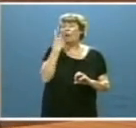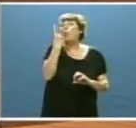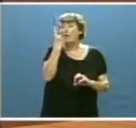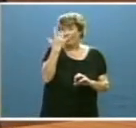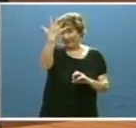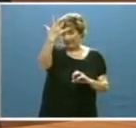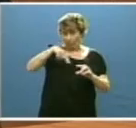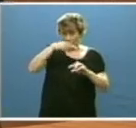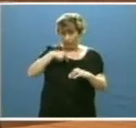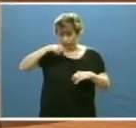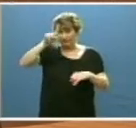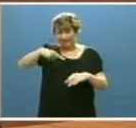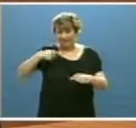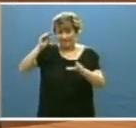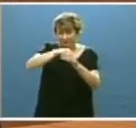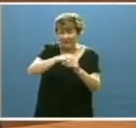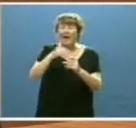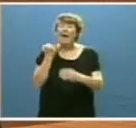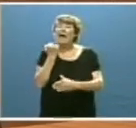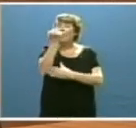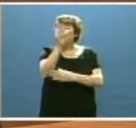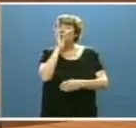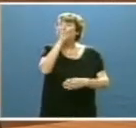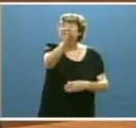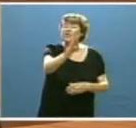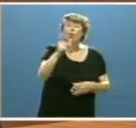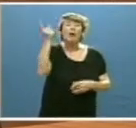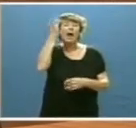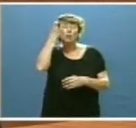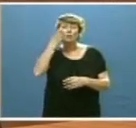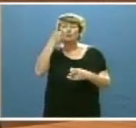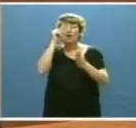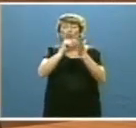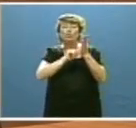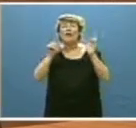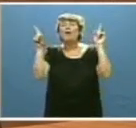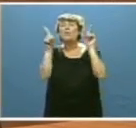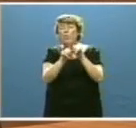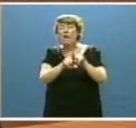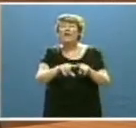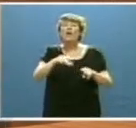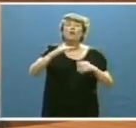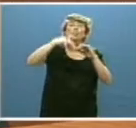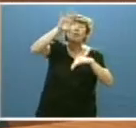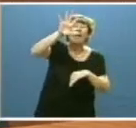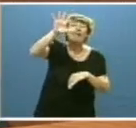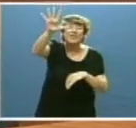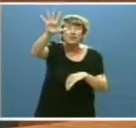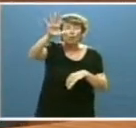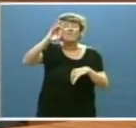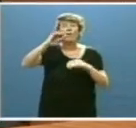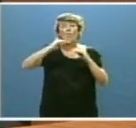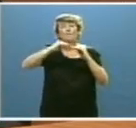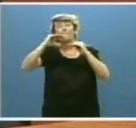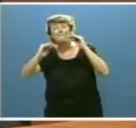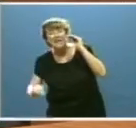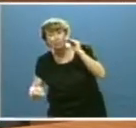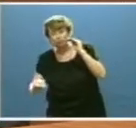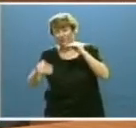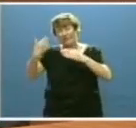apoyos dirigidos a los alumnos con una nota igual o superior a 5 pero inferior a la exigida para acceder